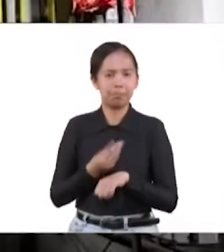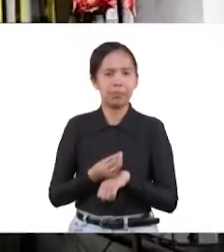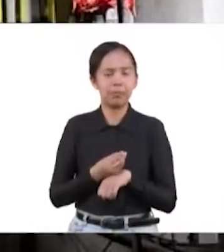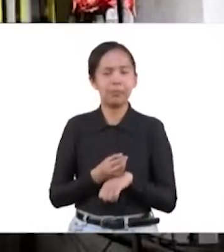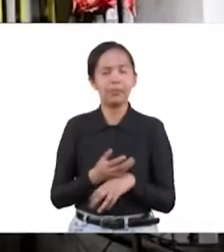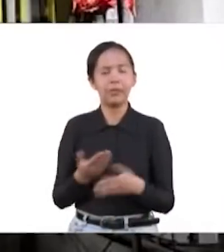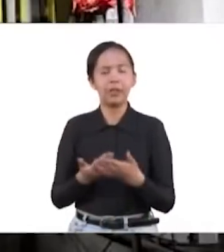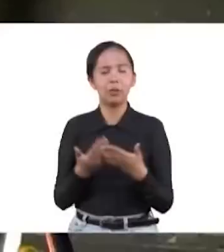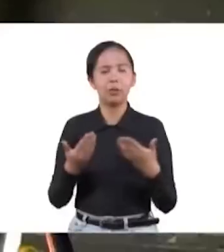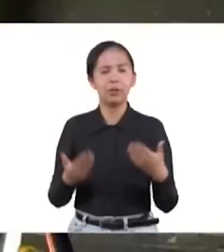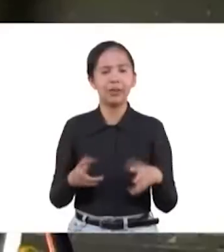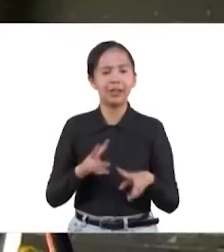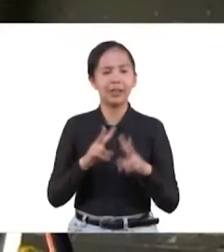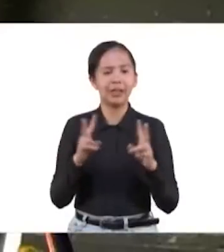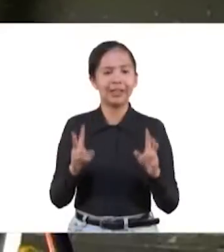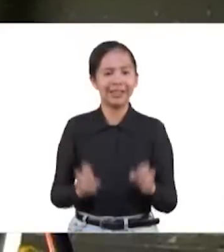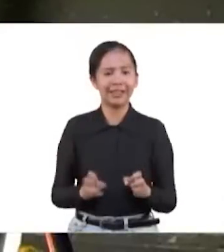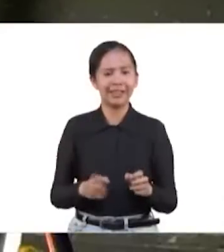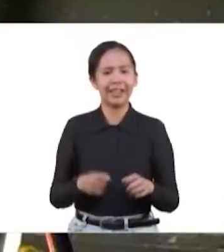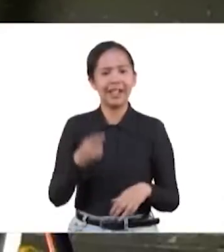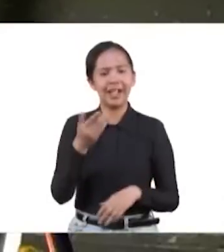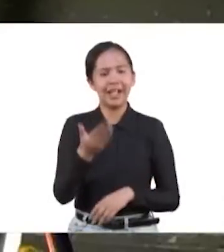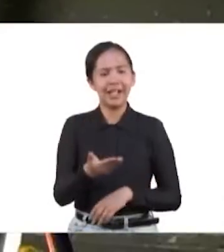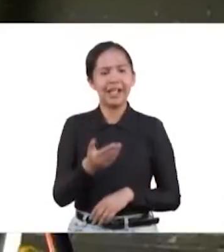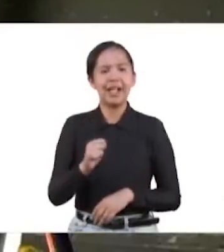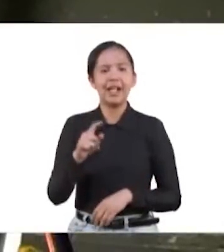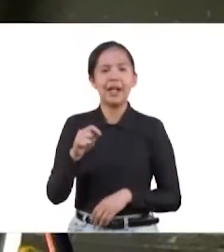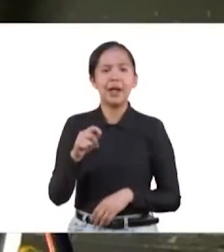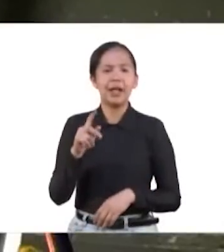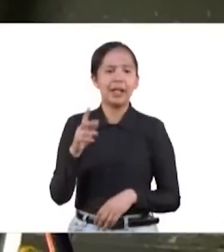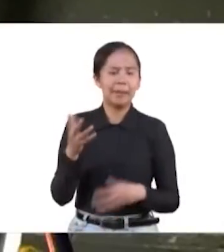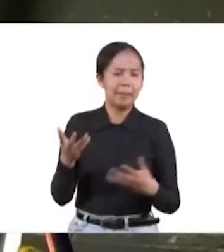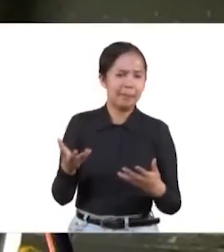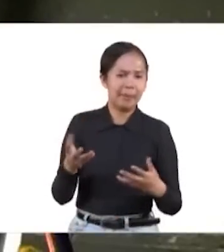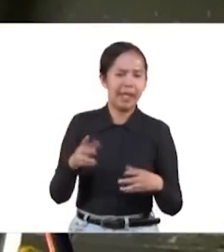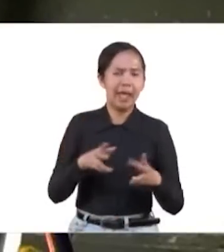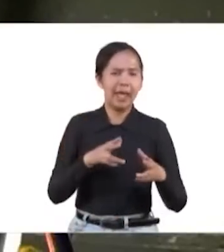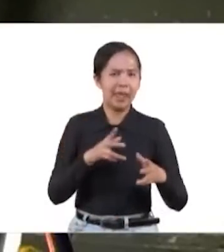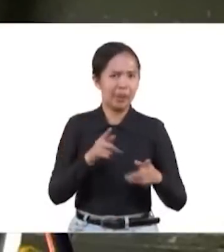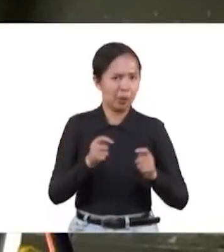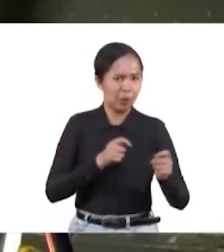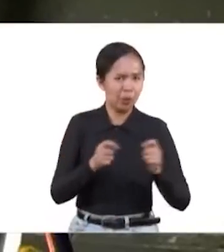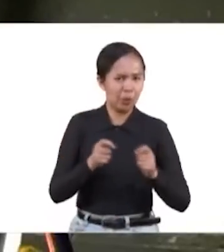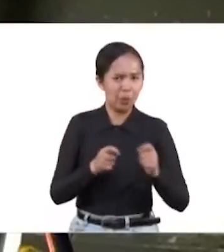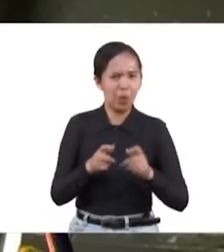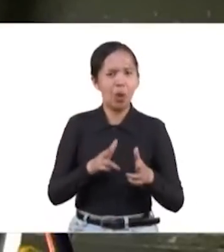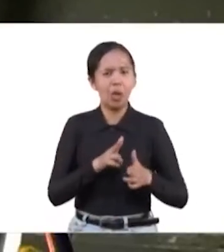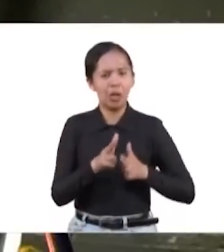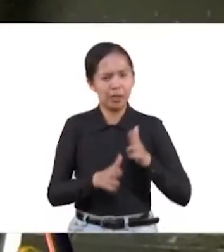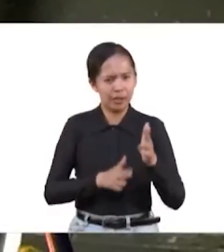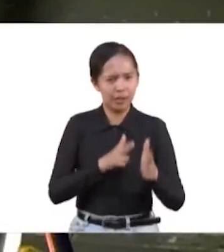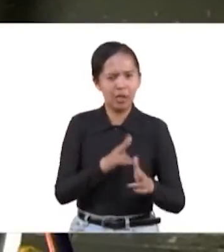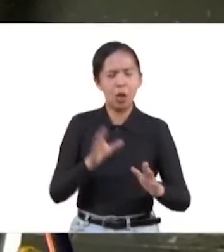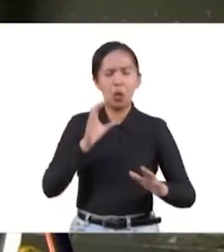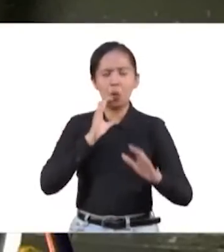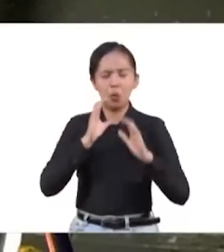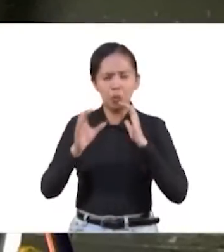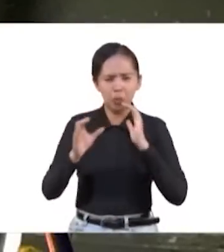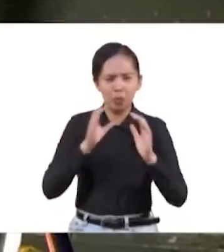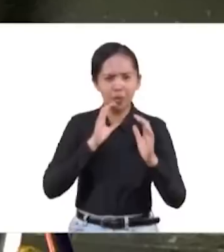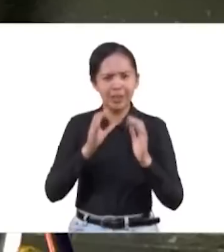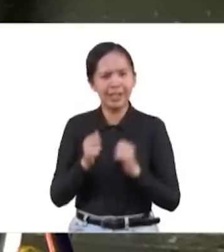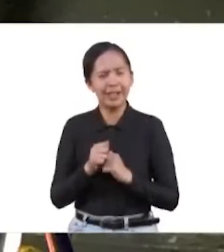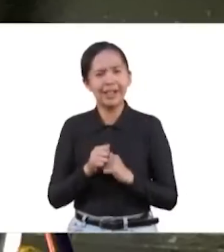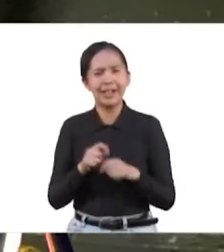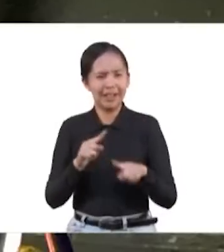Sistemas de baja tensión, tracción, señalización, seguimiento y control de trenes, CBTC, telecomunicaciones y mando